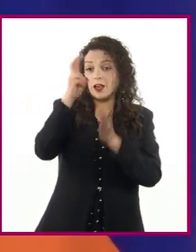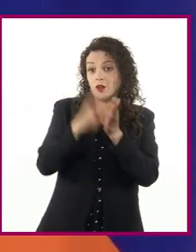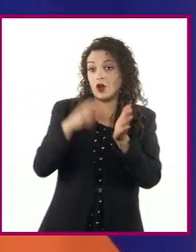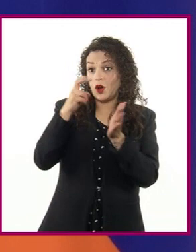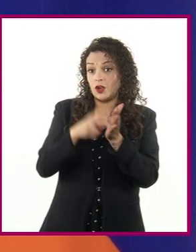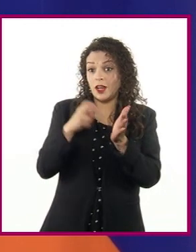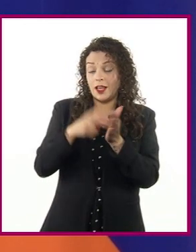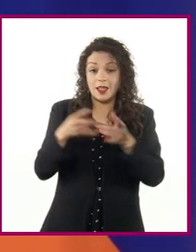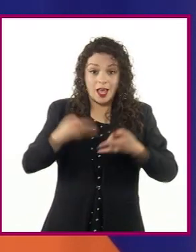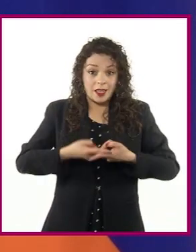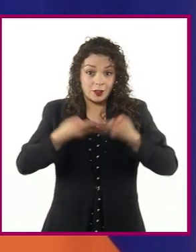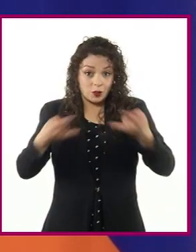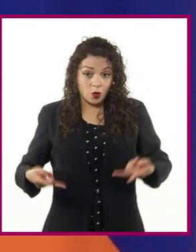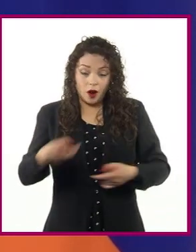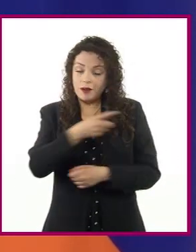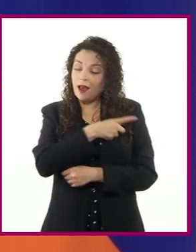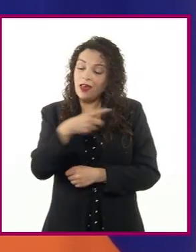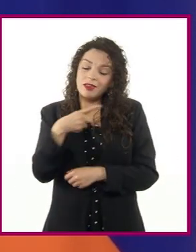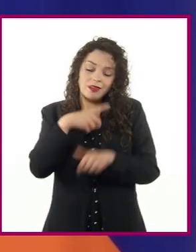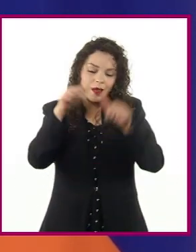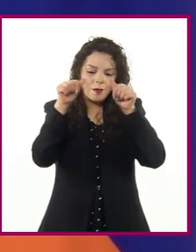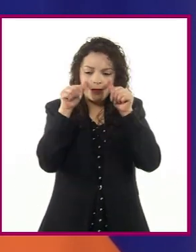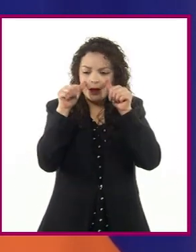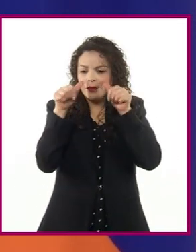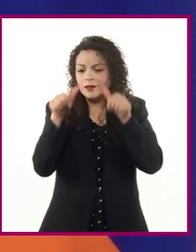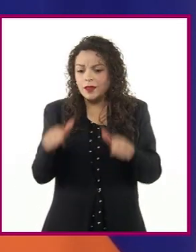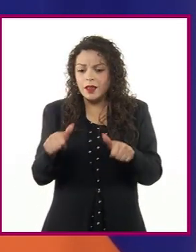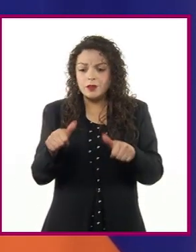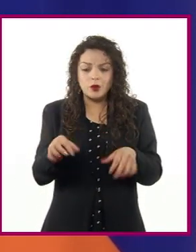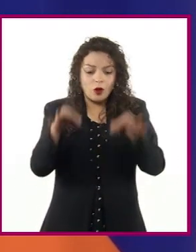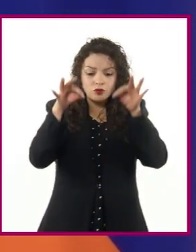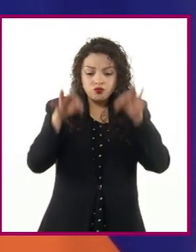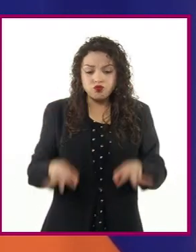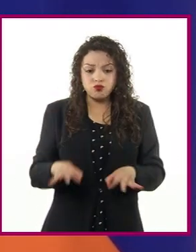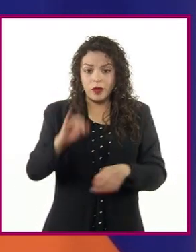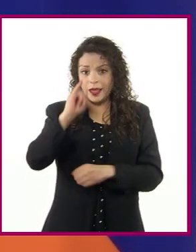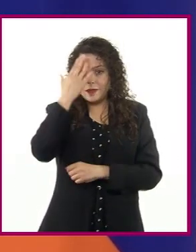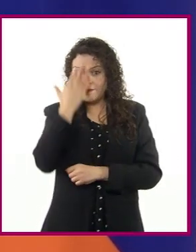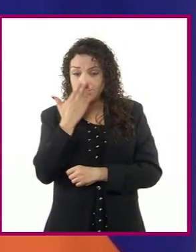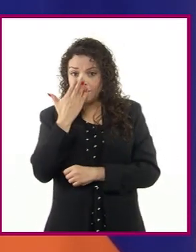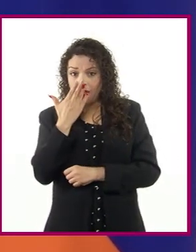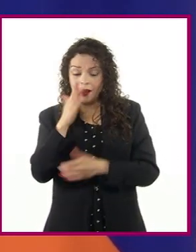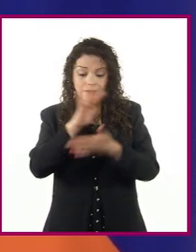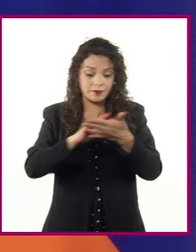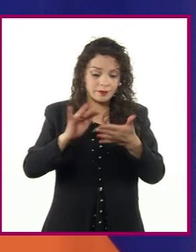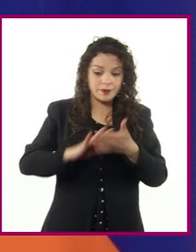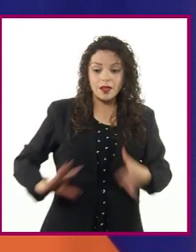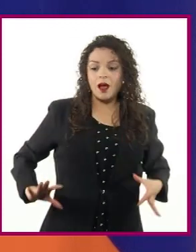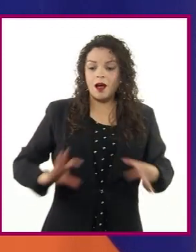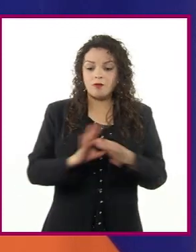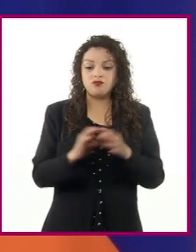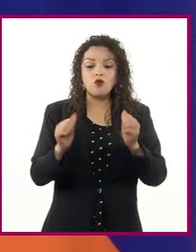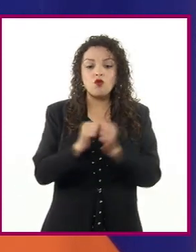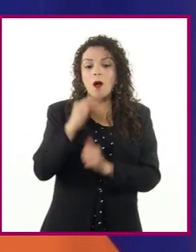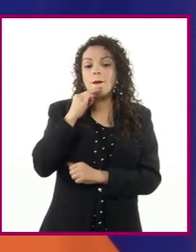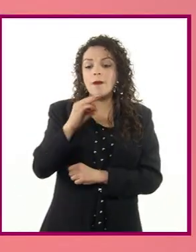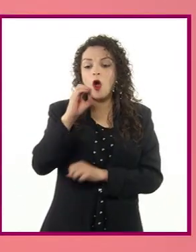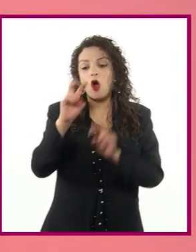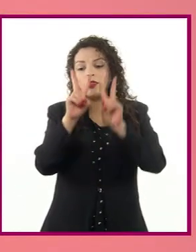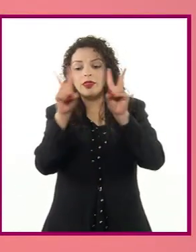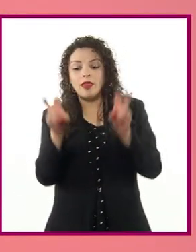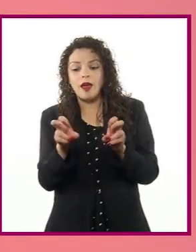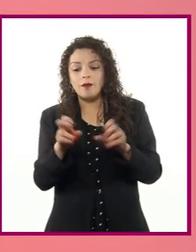historietas, debemos estar muy atentos en que realmente los textos y las imágenes correspondan con el mensaje o tema que se